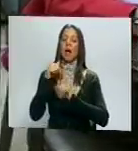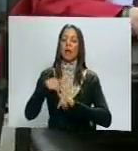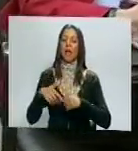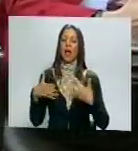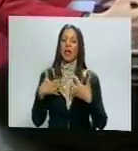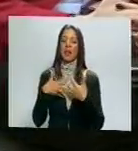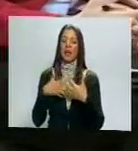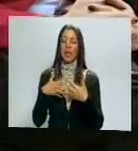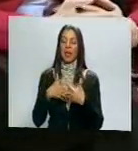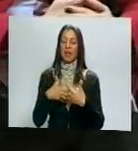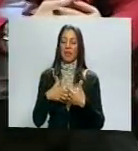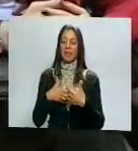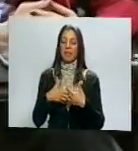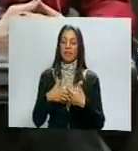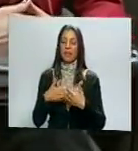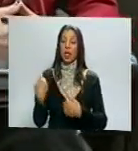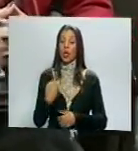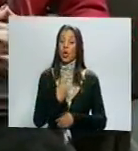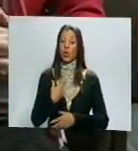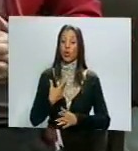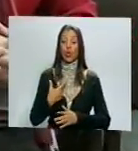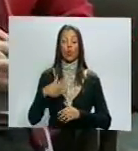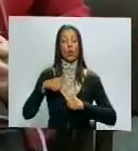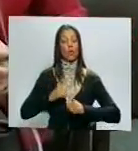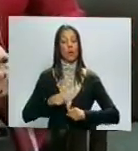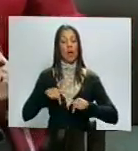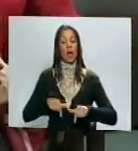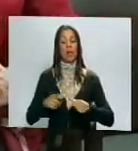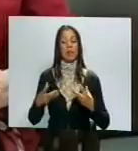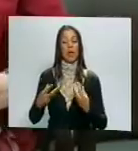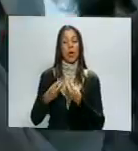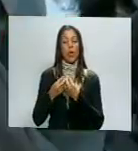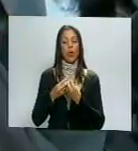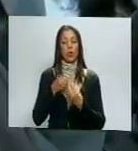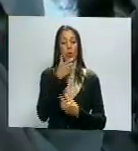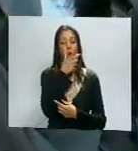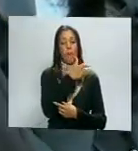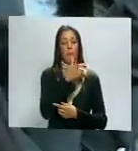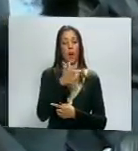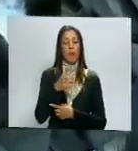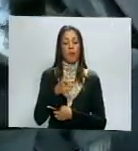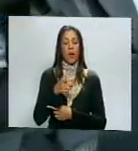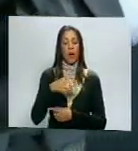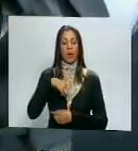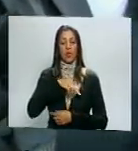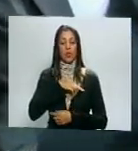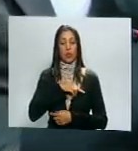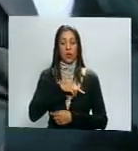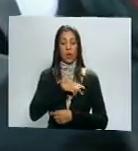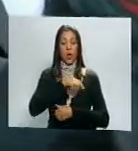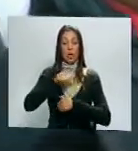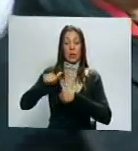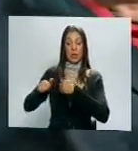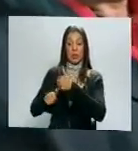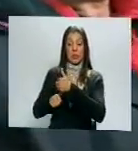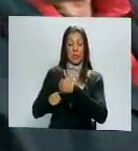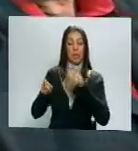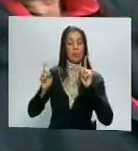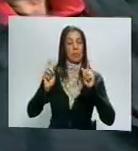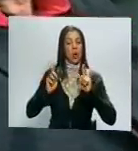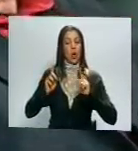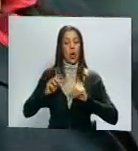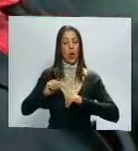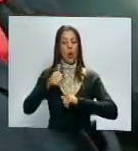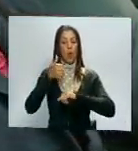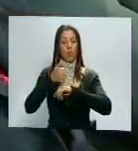batalla. Nos corresponde a nosotros estar ahí junto a nuestro pueblo. No podemos estar en segunda fila. Nosotros tenemos que estar en vanguardia